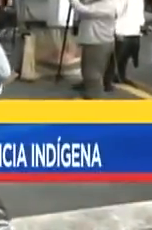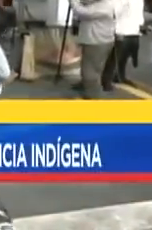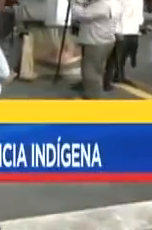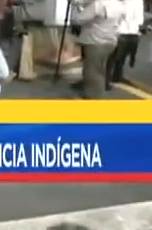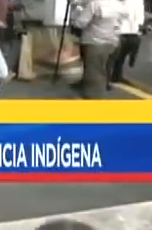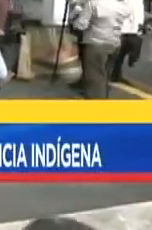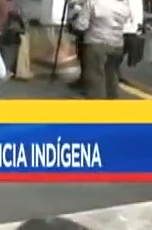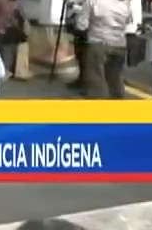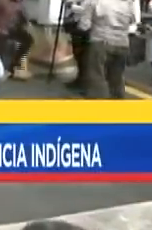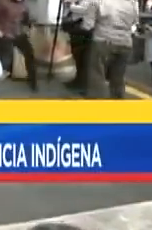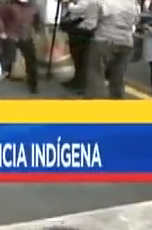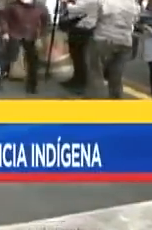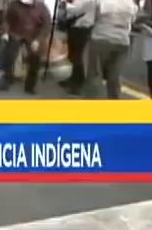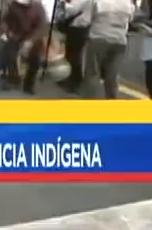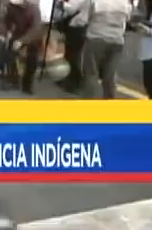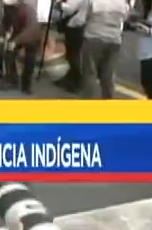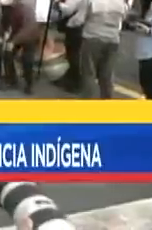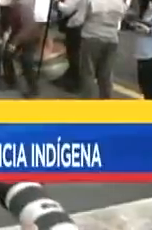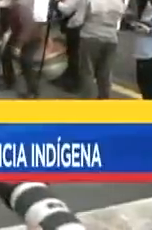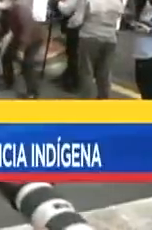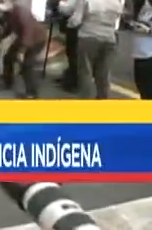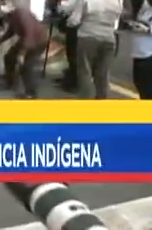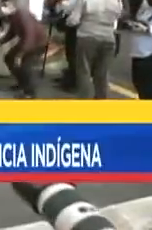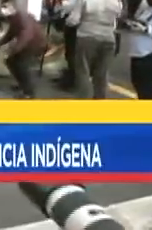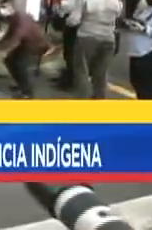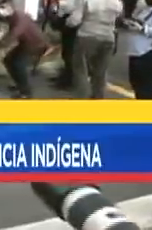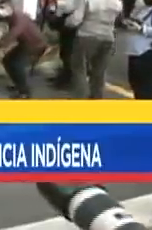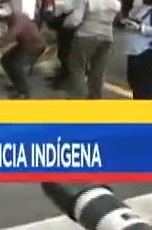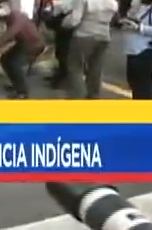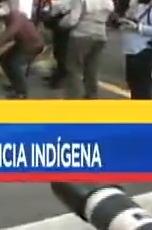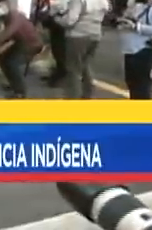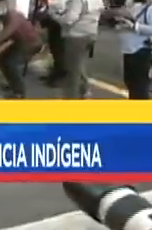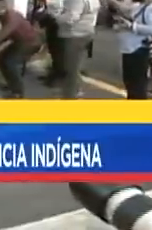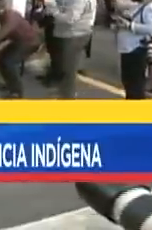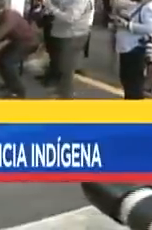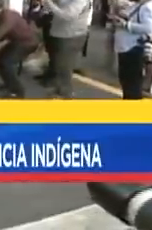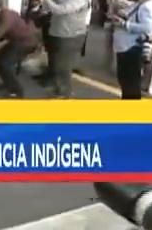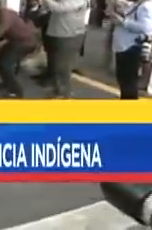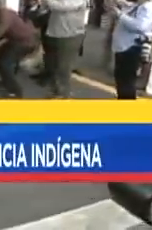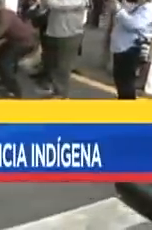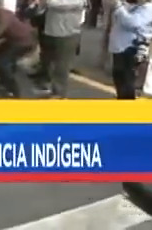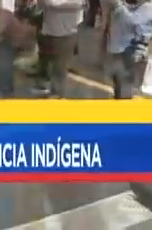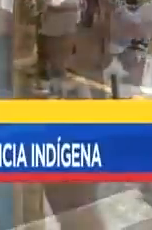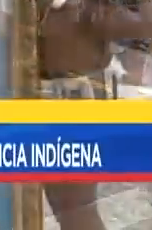En este momento continúan. Amayapi, presidente.